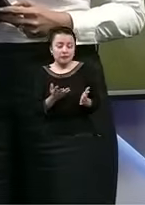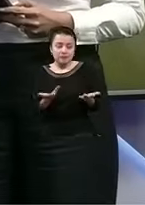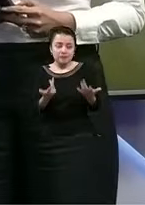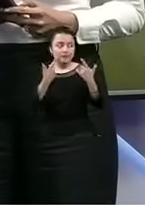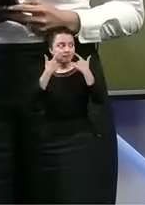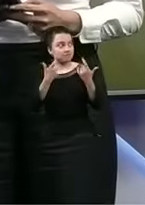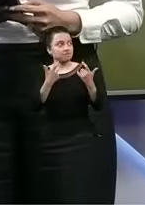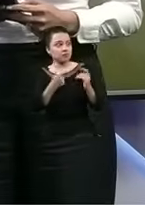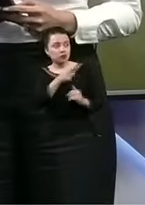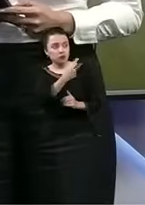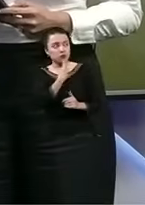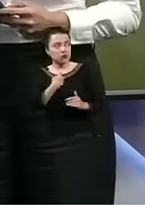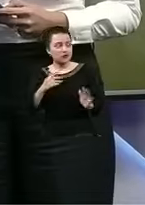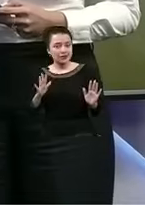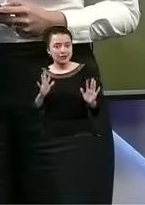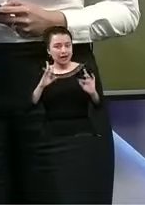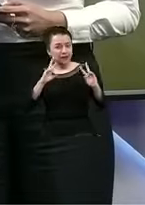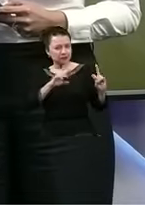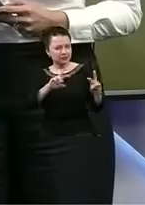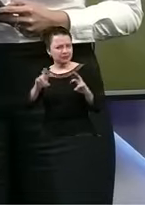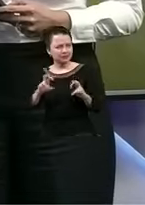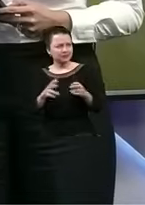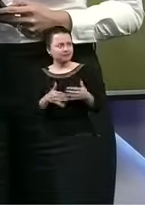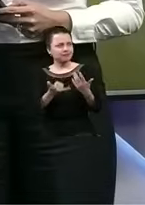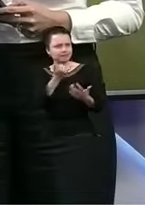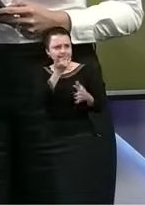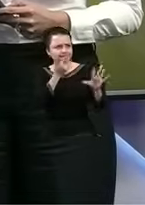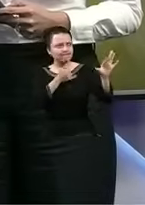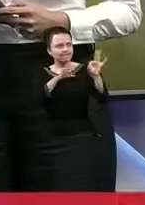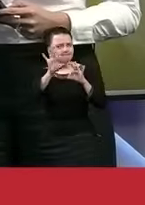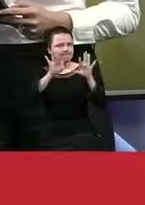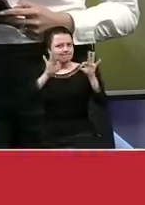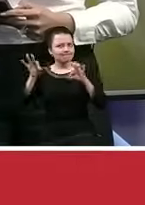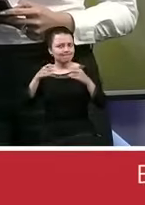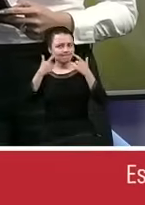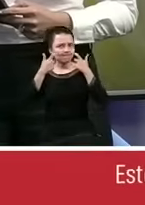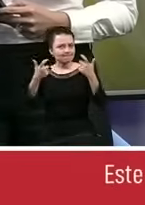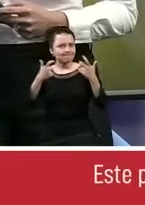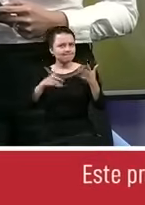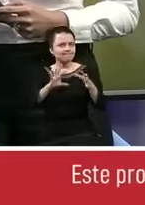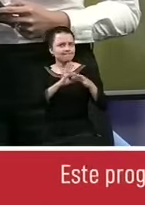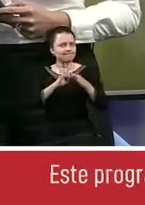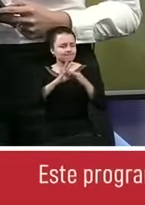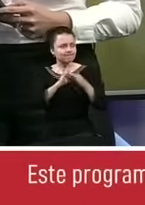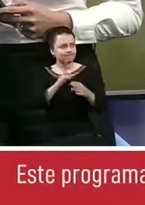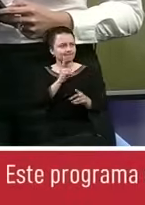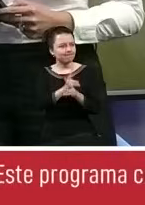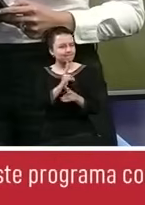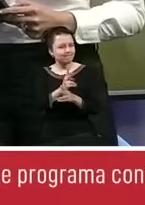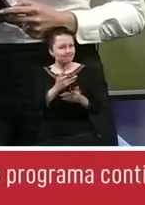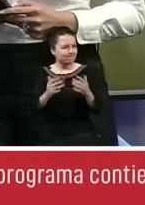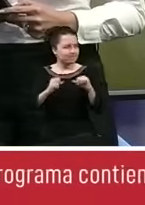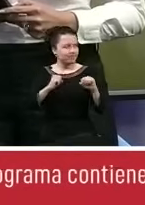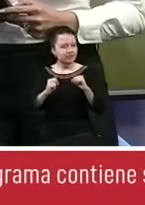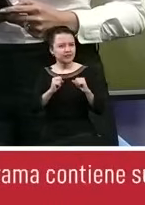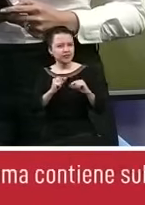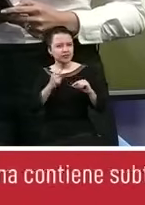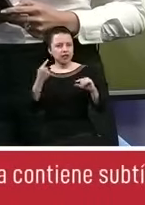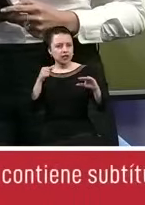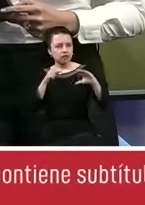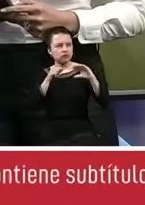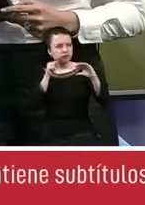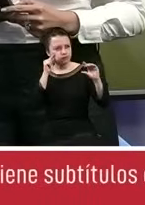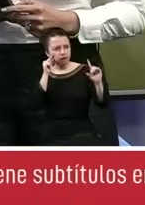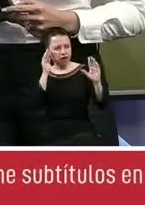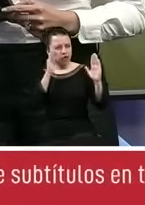otra pieza más, como usted lo mencionaba, en todo este rompecabezas del escándalo de la UNGRD y la plata que se desvió, no propiamente para atender